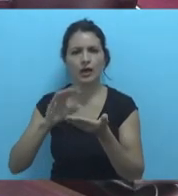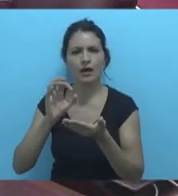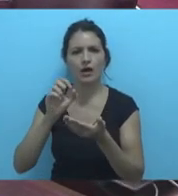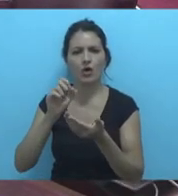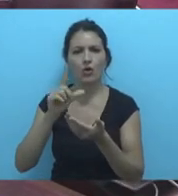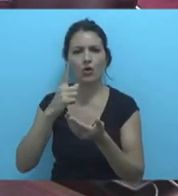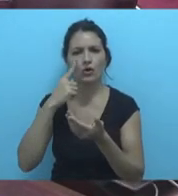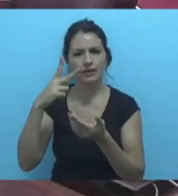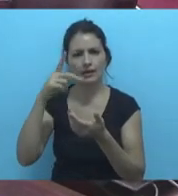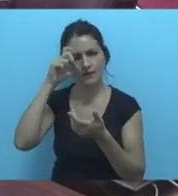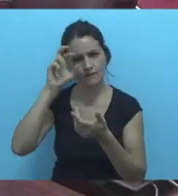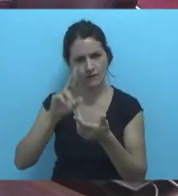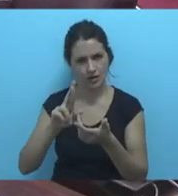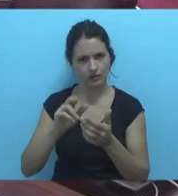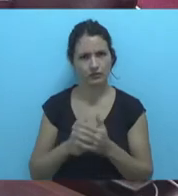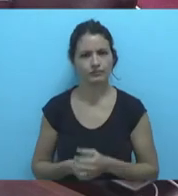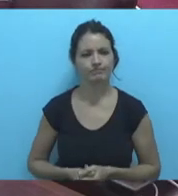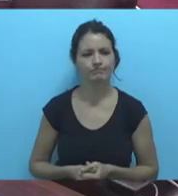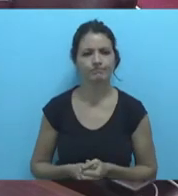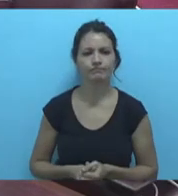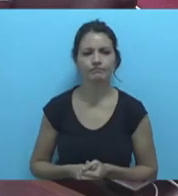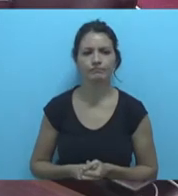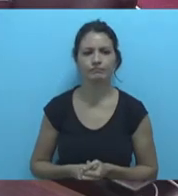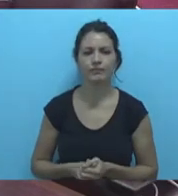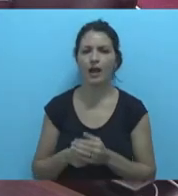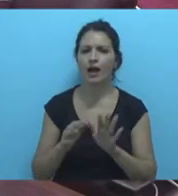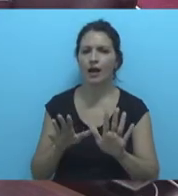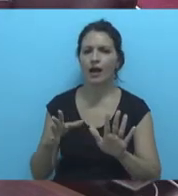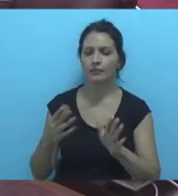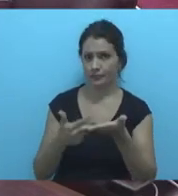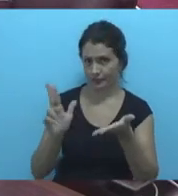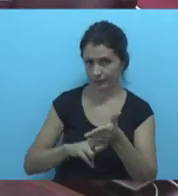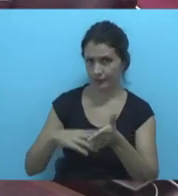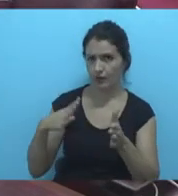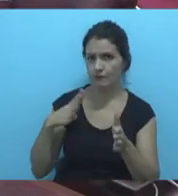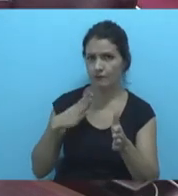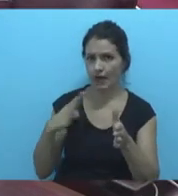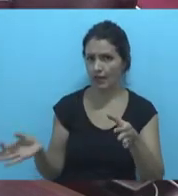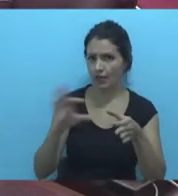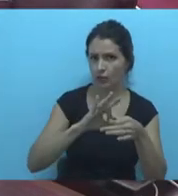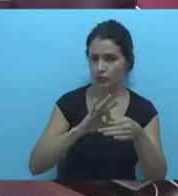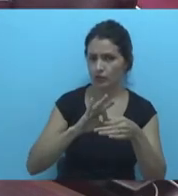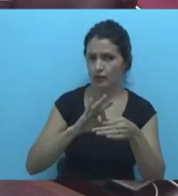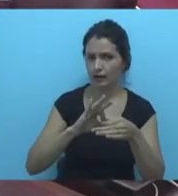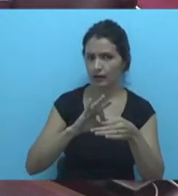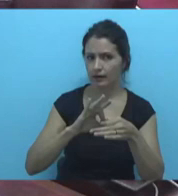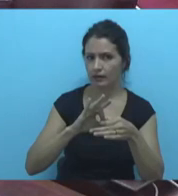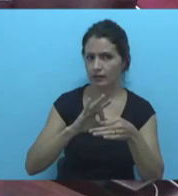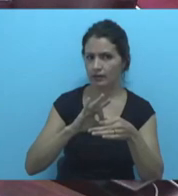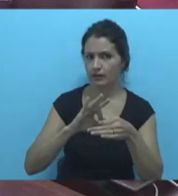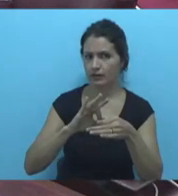No se entendió la última parte. Que falta incluir para despuntar y que se